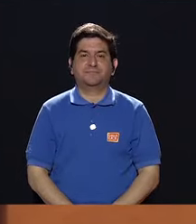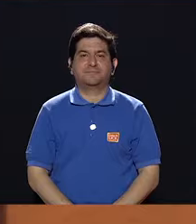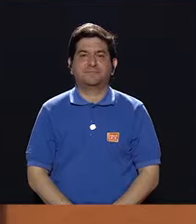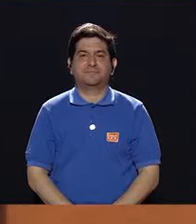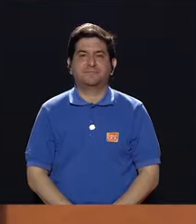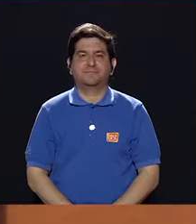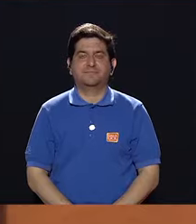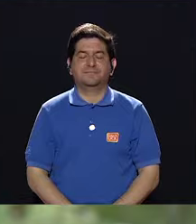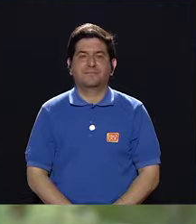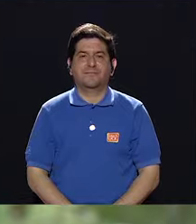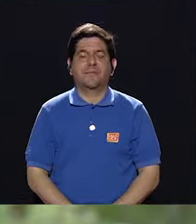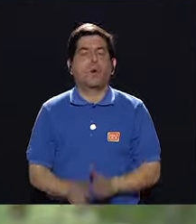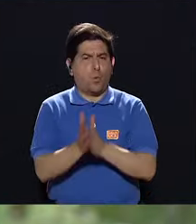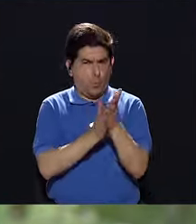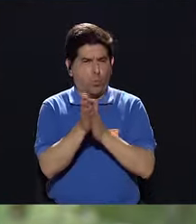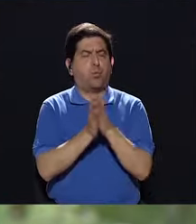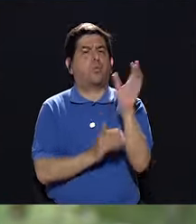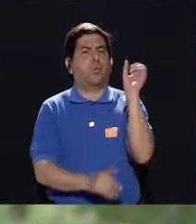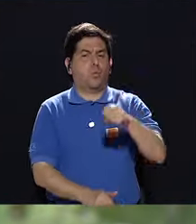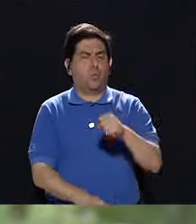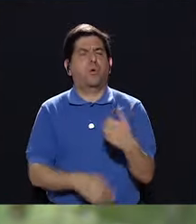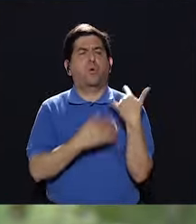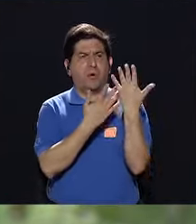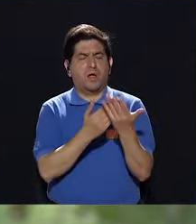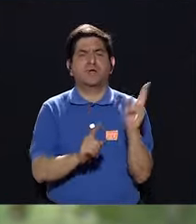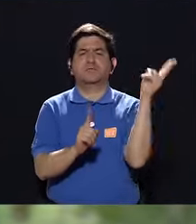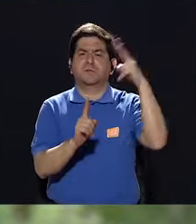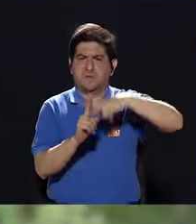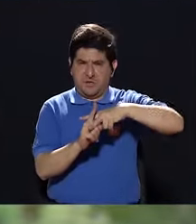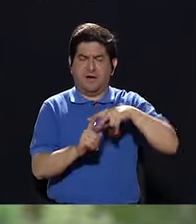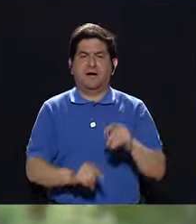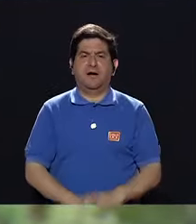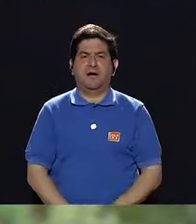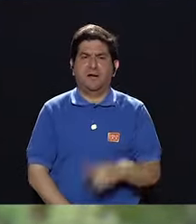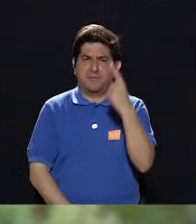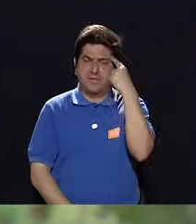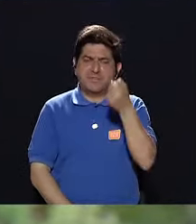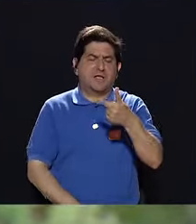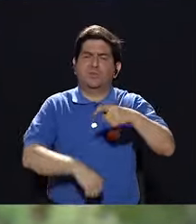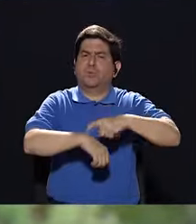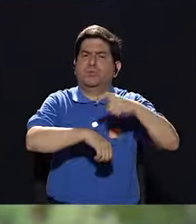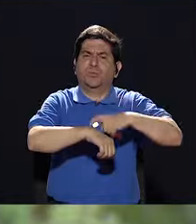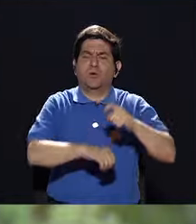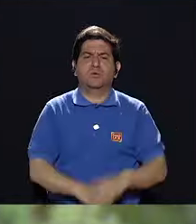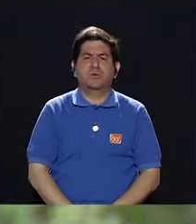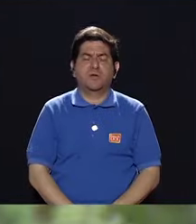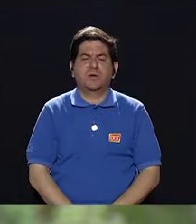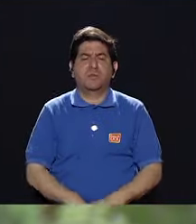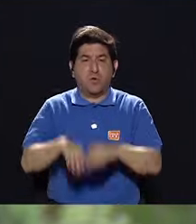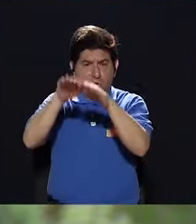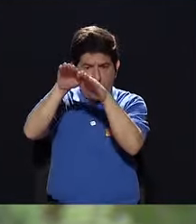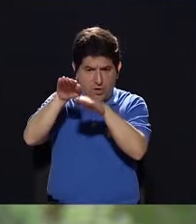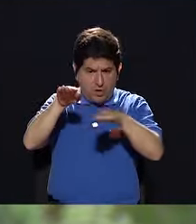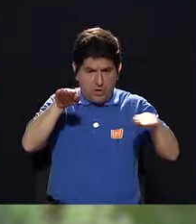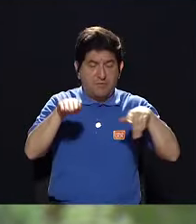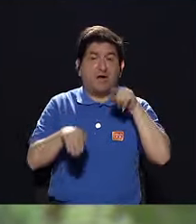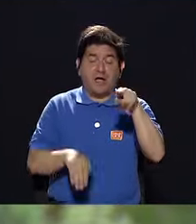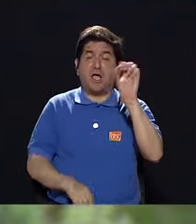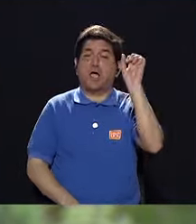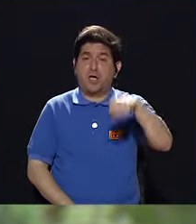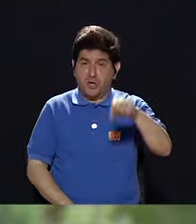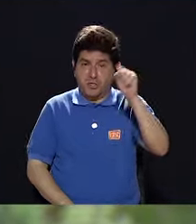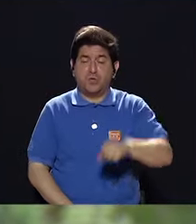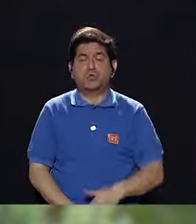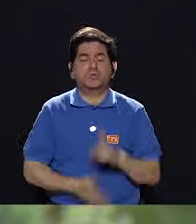agua. Bastante provechoso y esperamos que se ejecute a corto plazo, a nivel de la parte baja, ¿verdad?, porque ellos sí